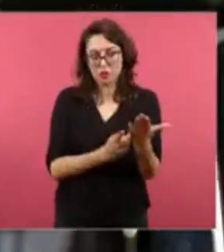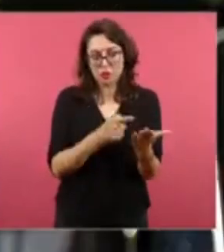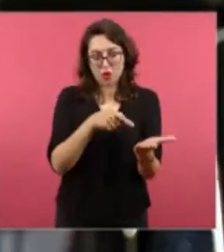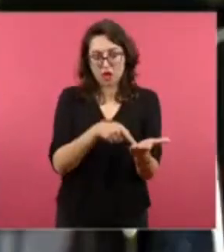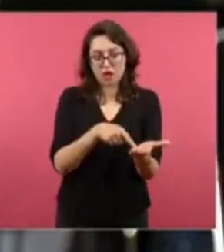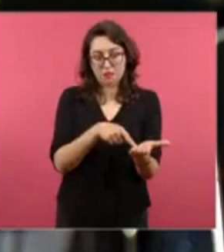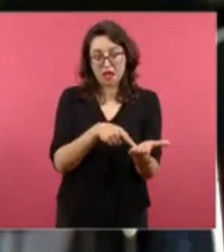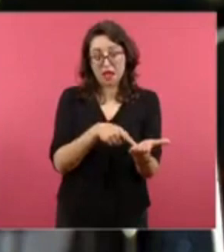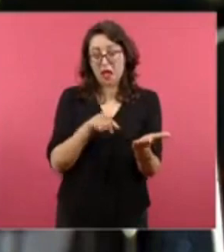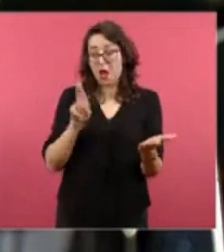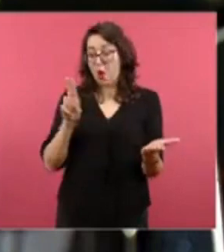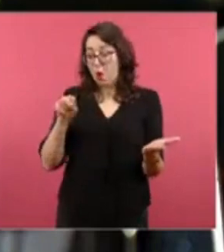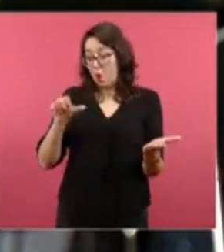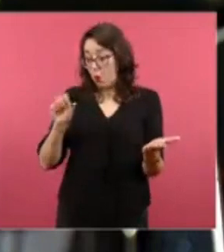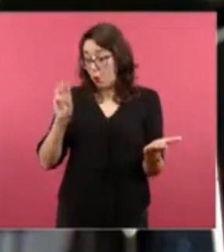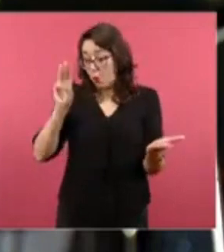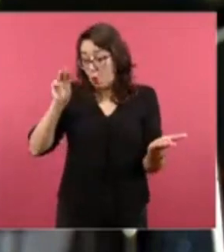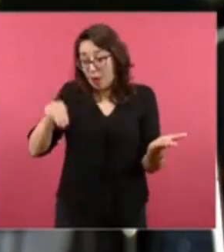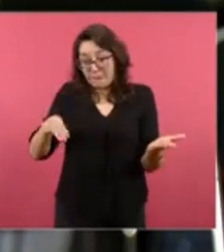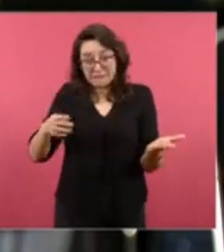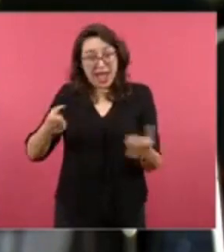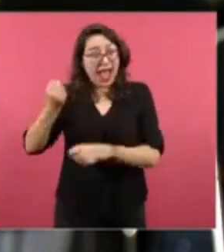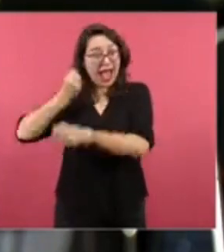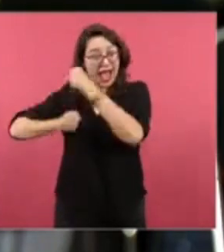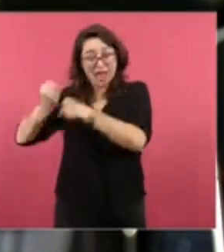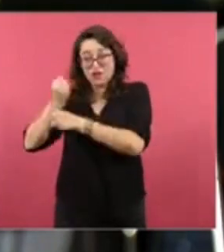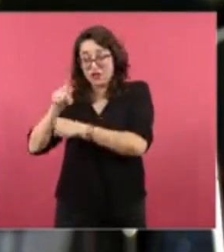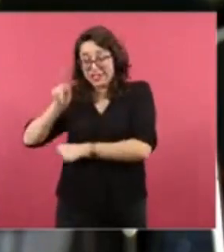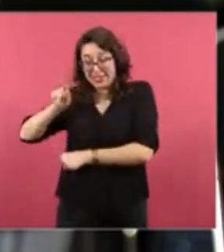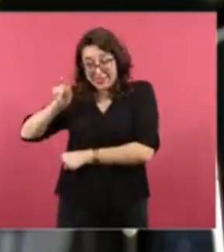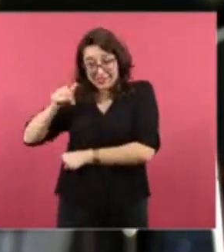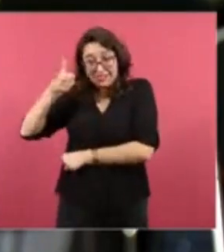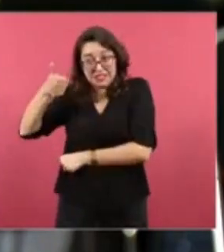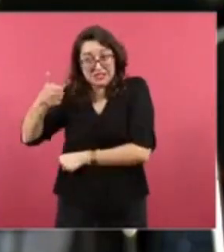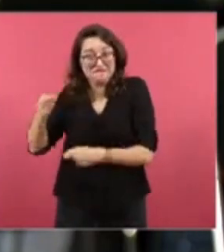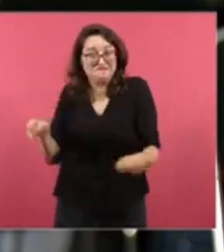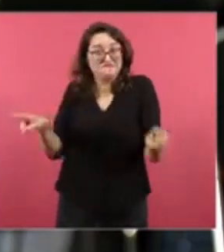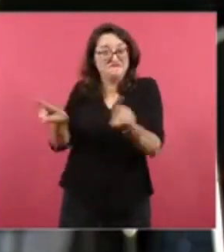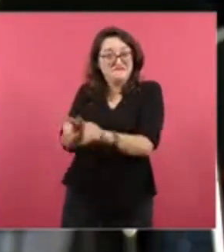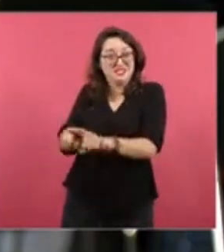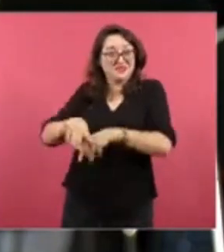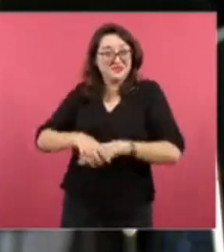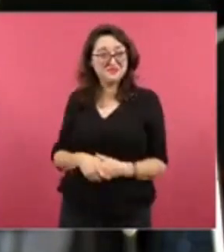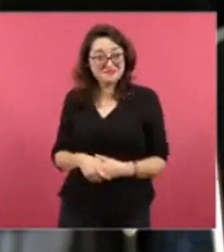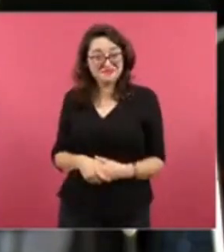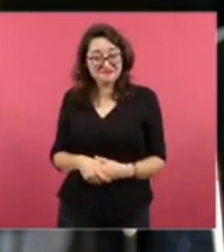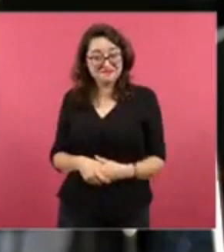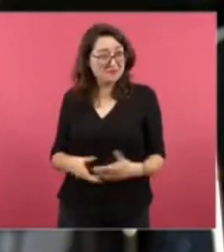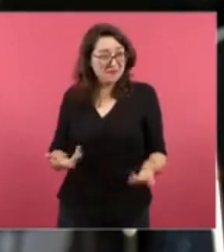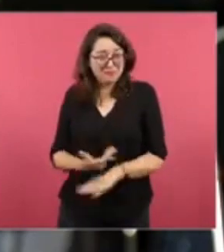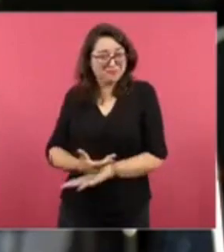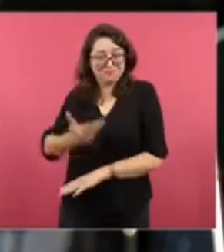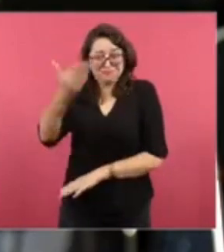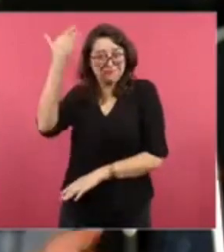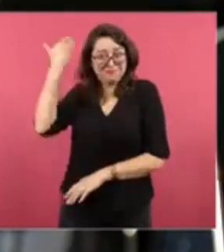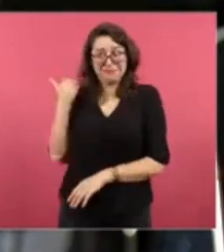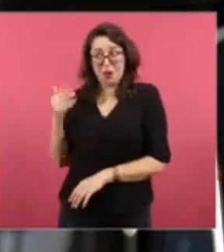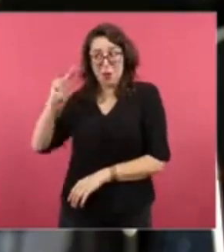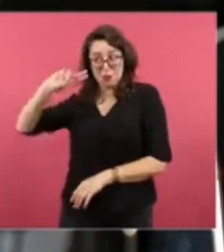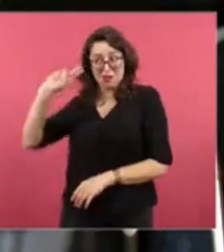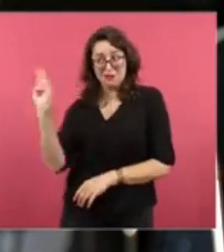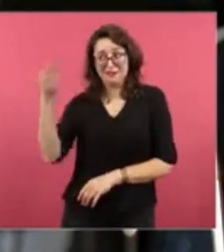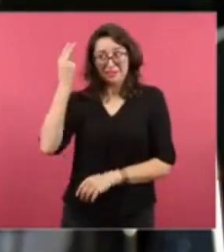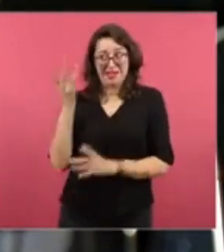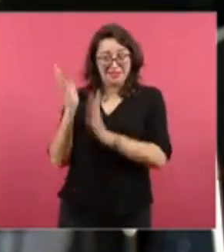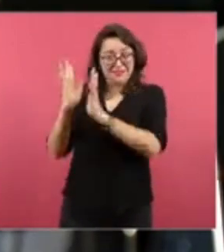el 76, nada más les explico ese tema. Bueno, seguramente es un método científico. Regularmente yo cuando llegué de un